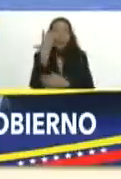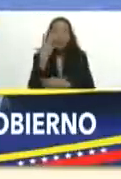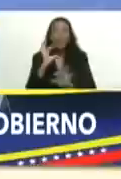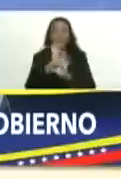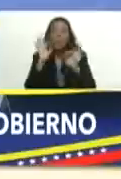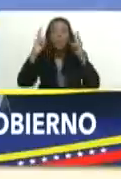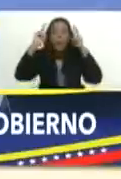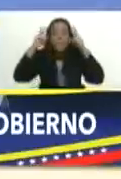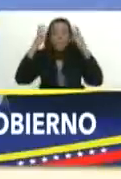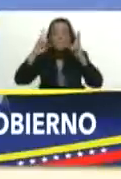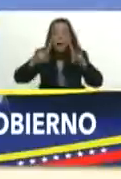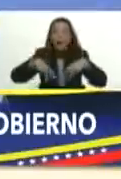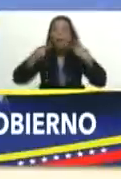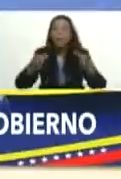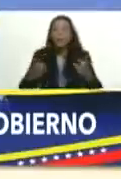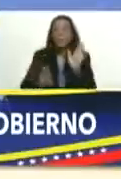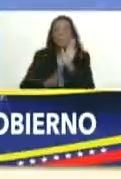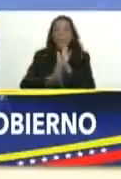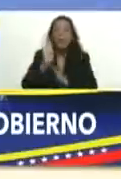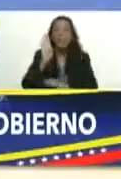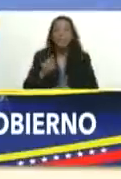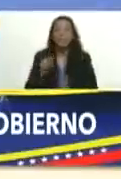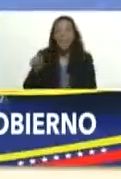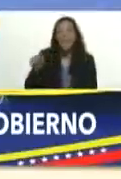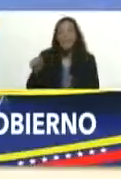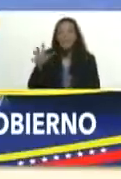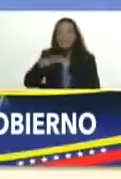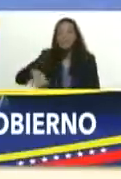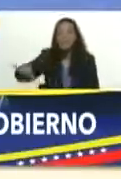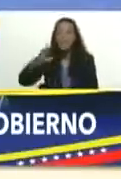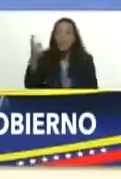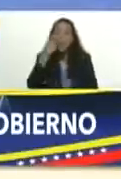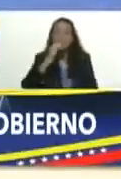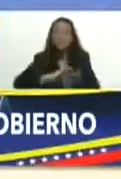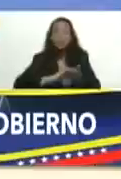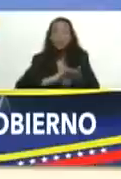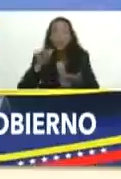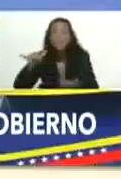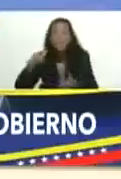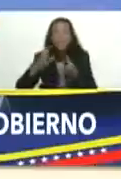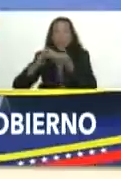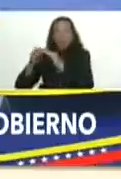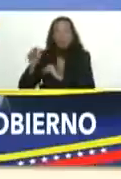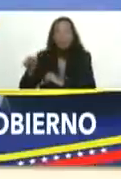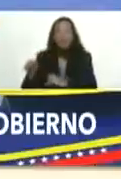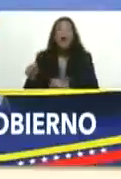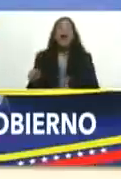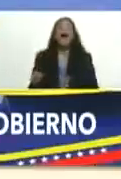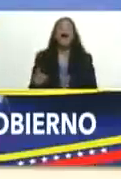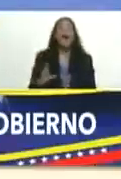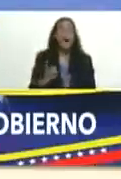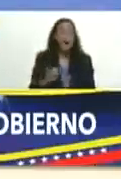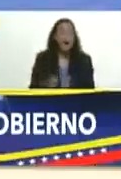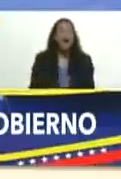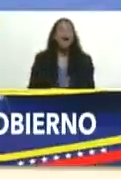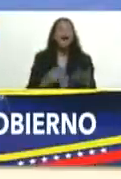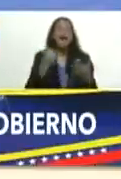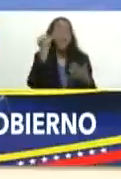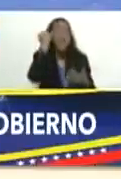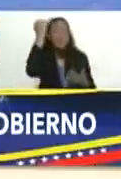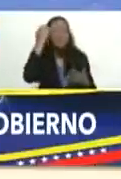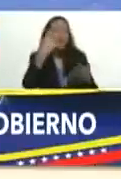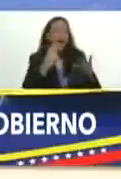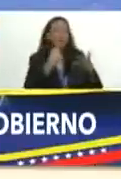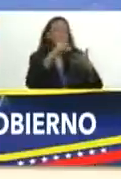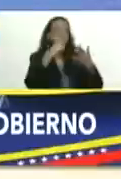constructiva, para avanzar, la interpelación para buscar soluciones, es allí donde está la clave. Es allí donde